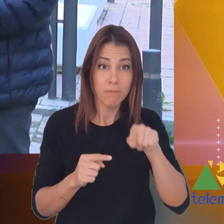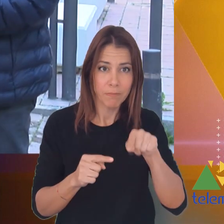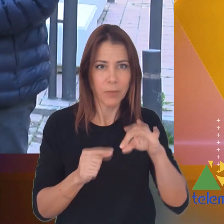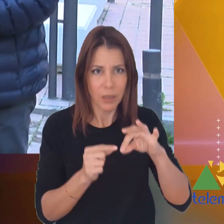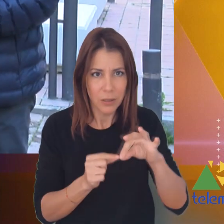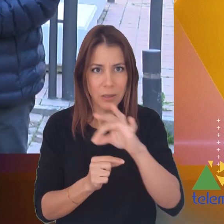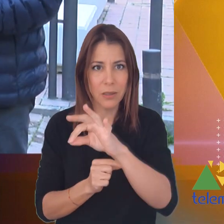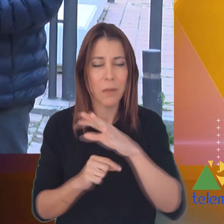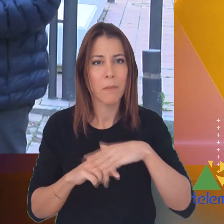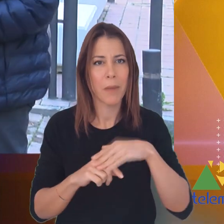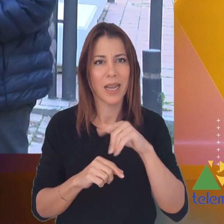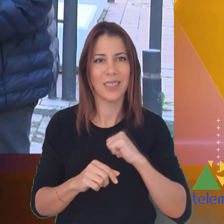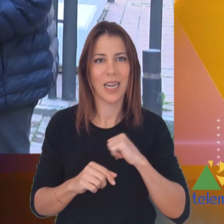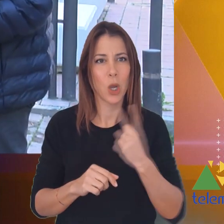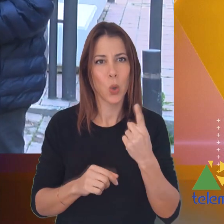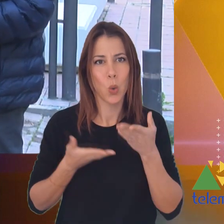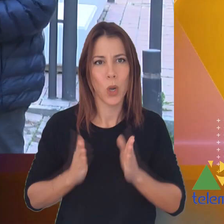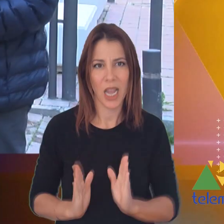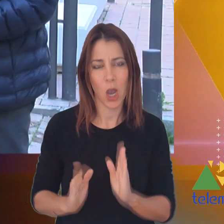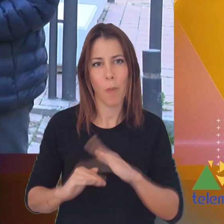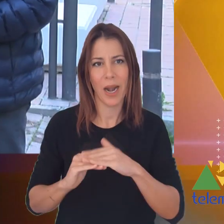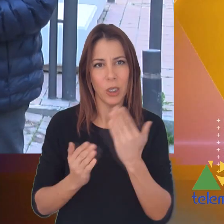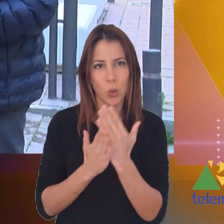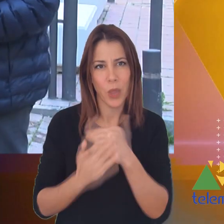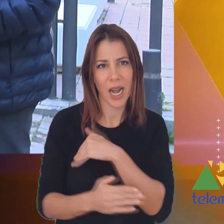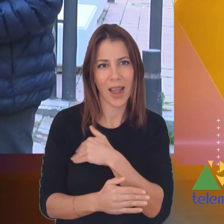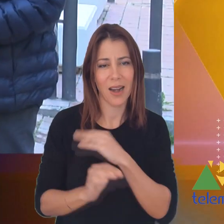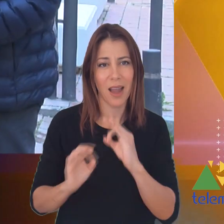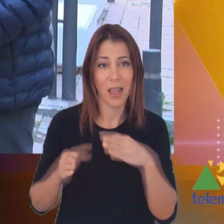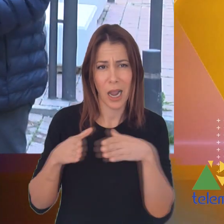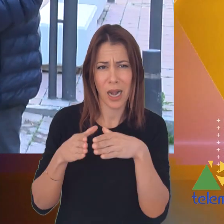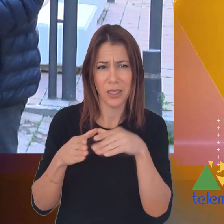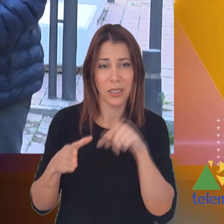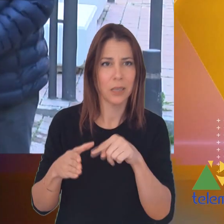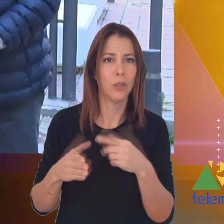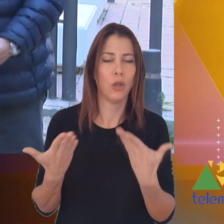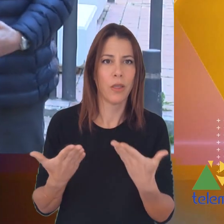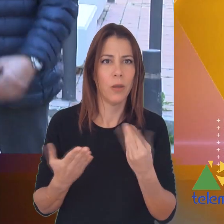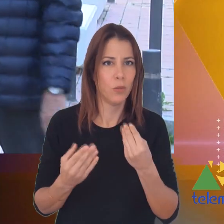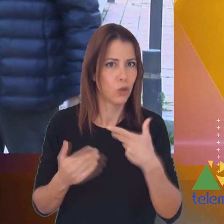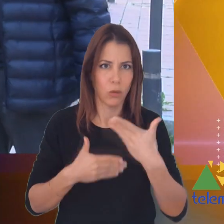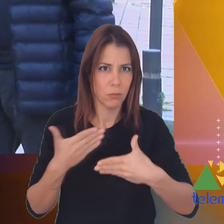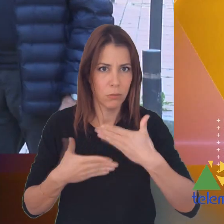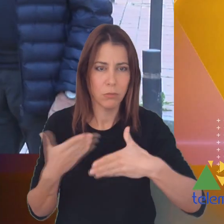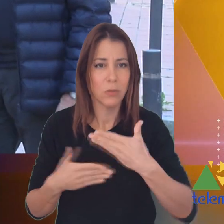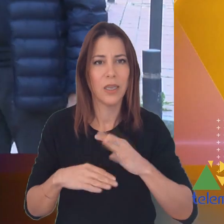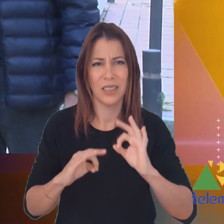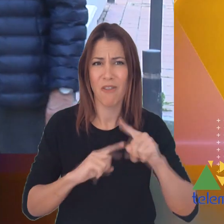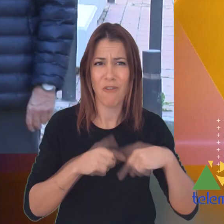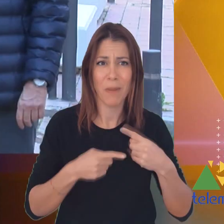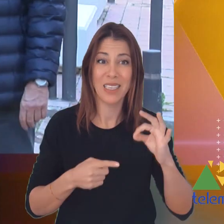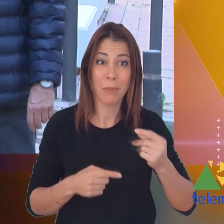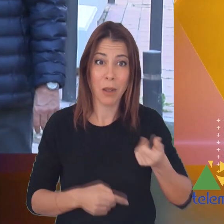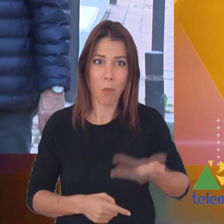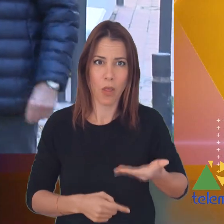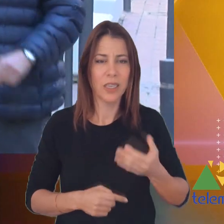pues a tener un hijo dedicado a la carrera eclesiástica, que había mucho que correr y mucho que recorrer en la